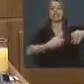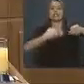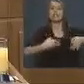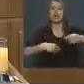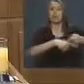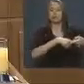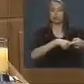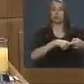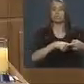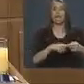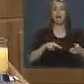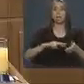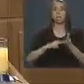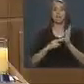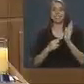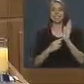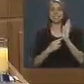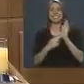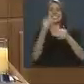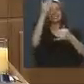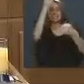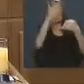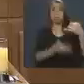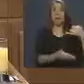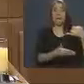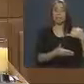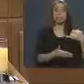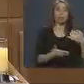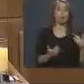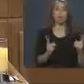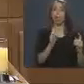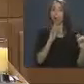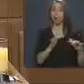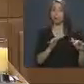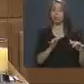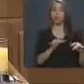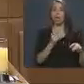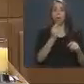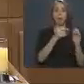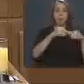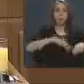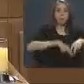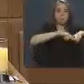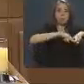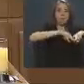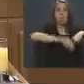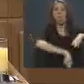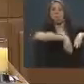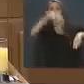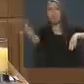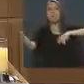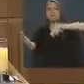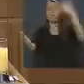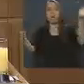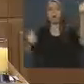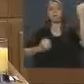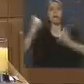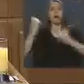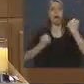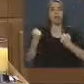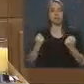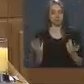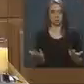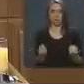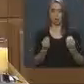plazo se devuelvan a quien hace el aporte, al empleador. Me violenta un tanto que traspasemos